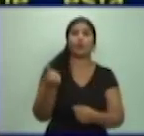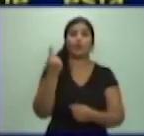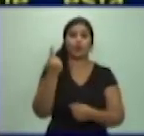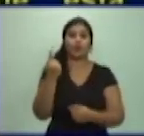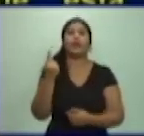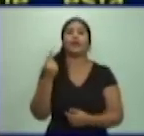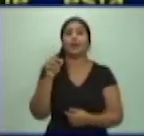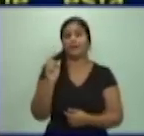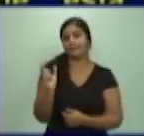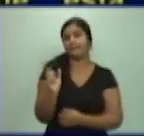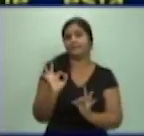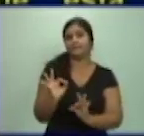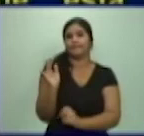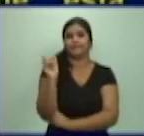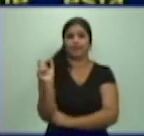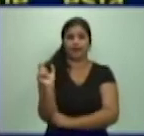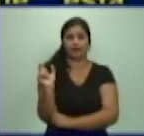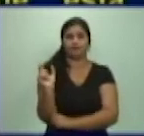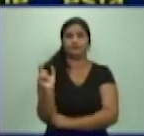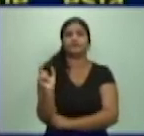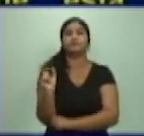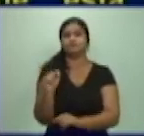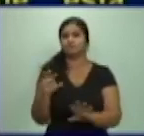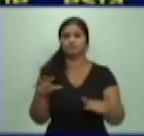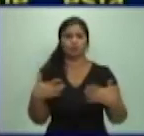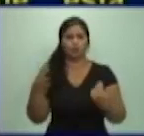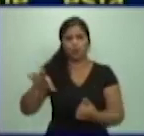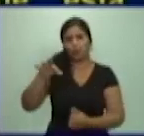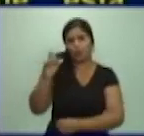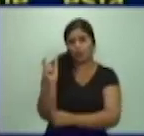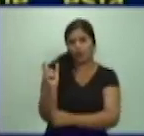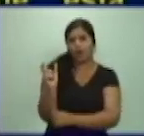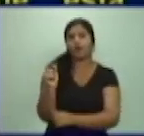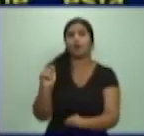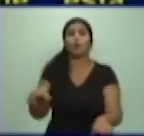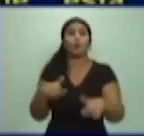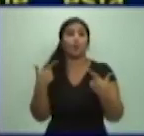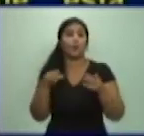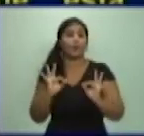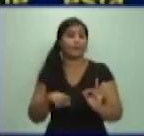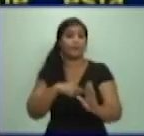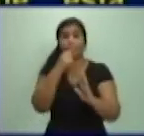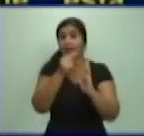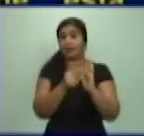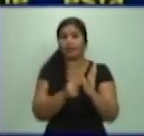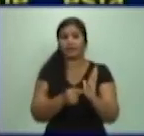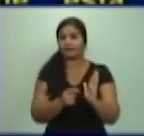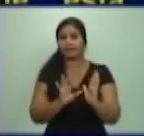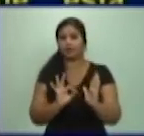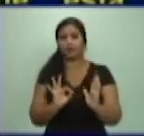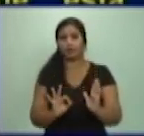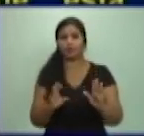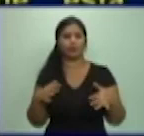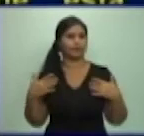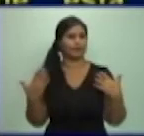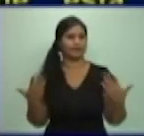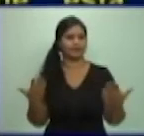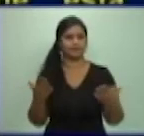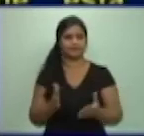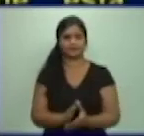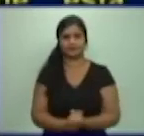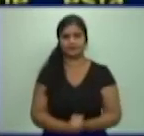domina. ¿Qué sintagma nominal en el texto cumple con estas cualidades, con estos requisitos?